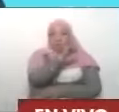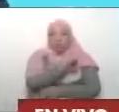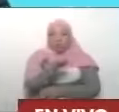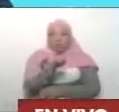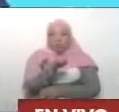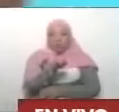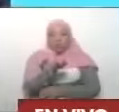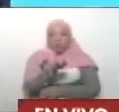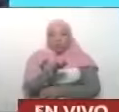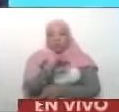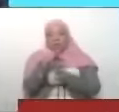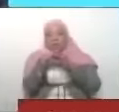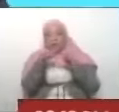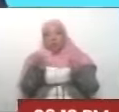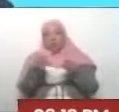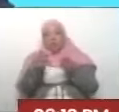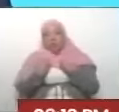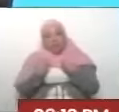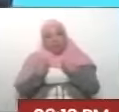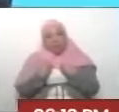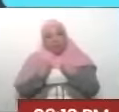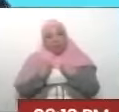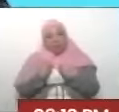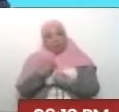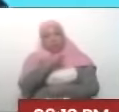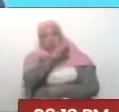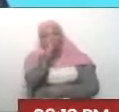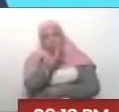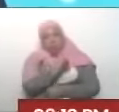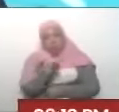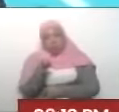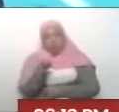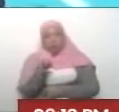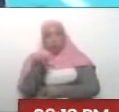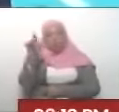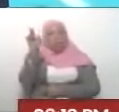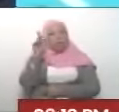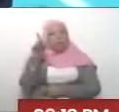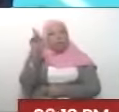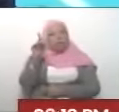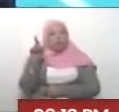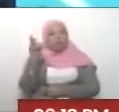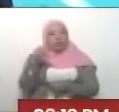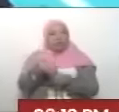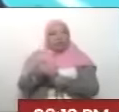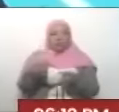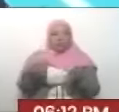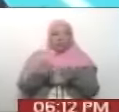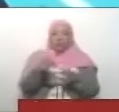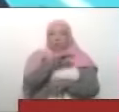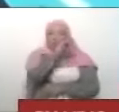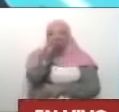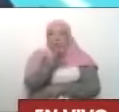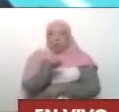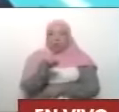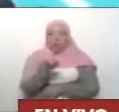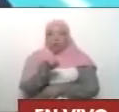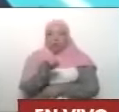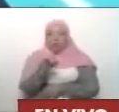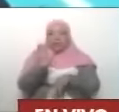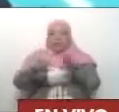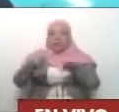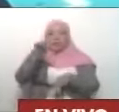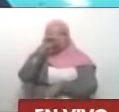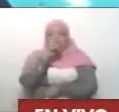allá. Y yo hago toda mi carrera de dirigente estudiantil, de profesor, allá. Soy parte además del equipo. ¿Pero a qué edad te vas para Maracaibo? A los